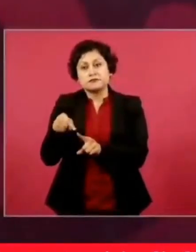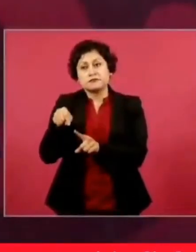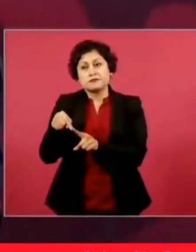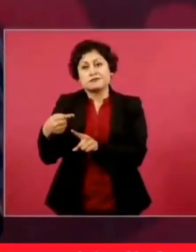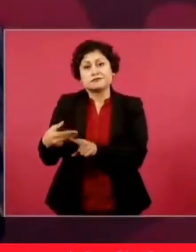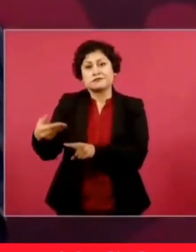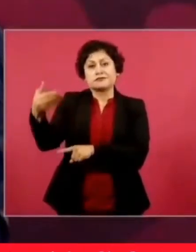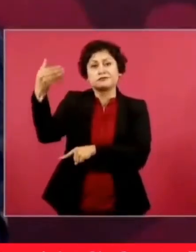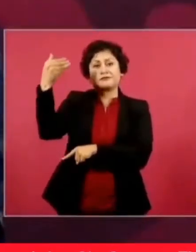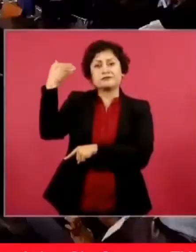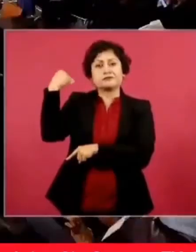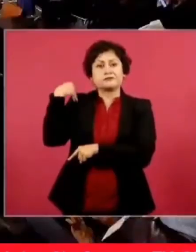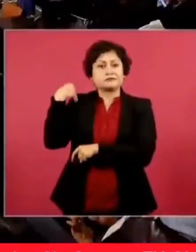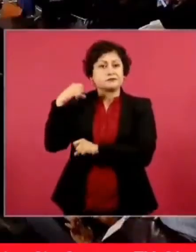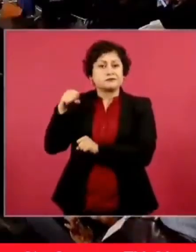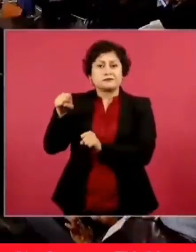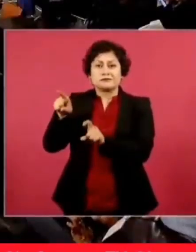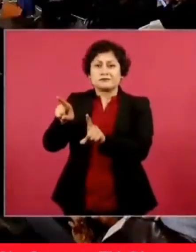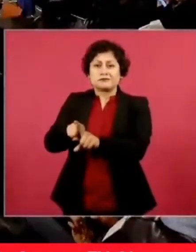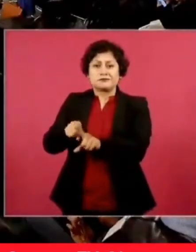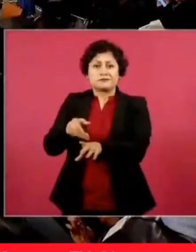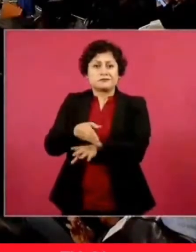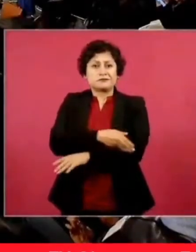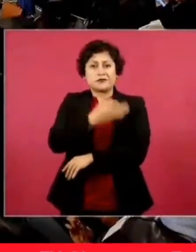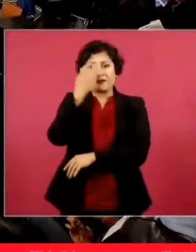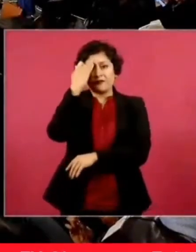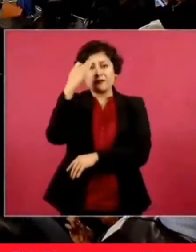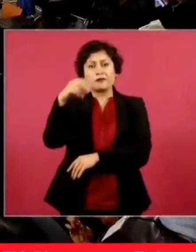cerebros del periodo neoliberal.